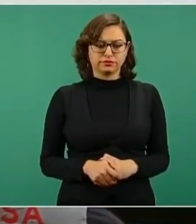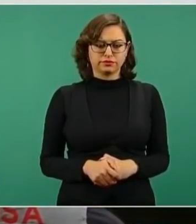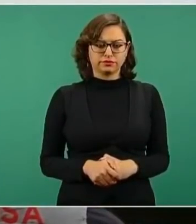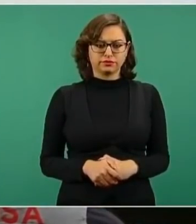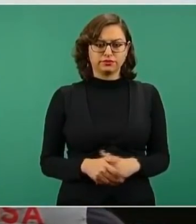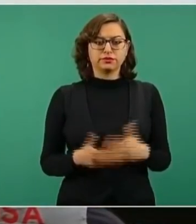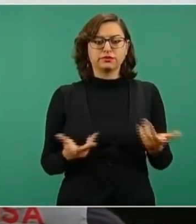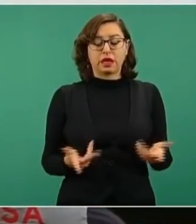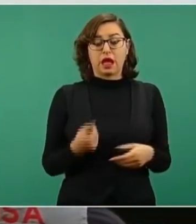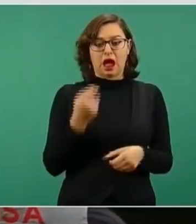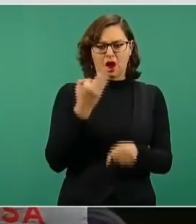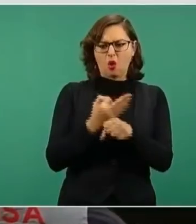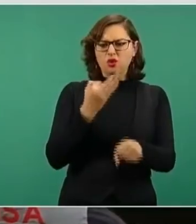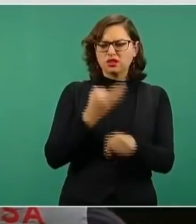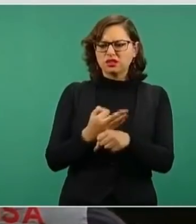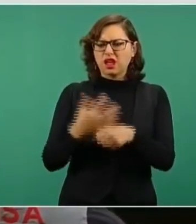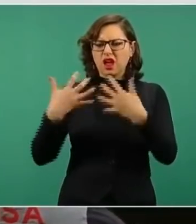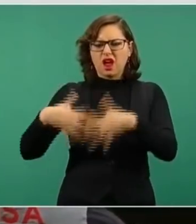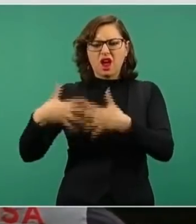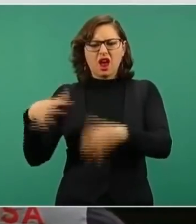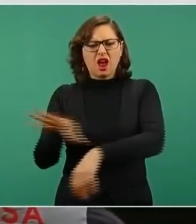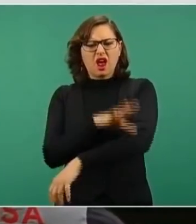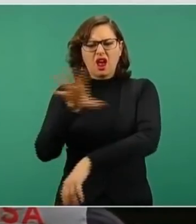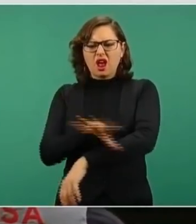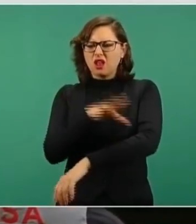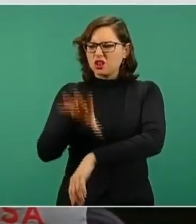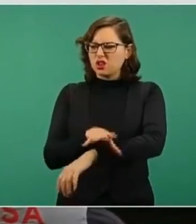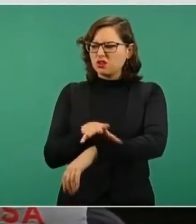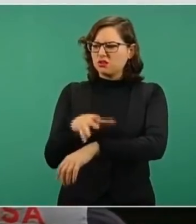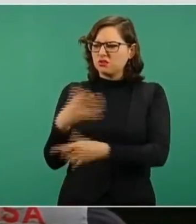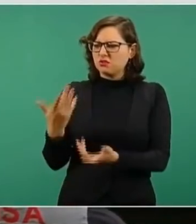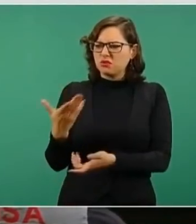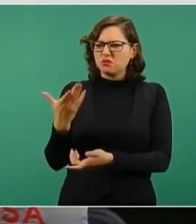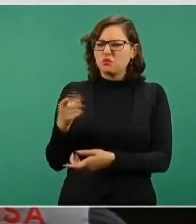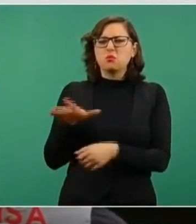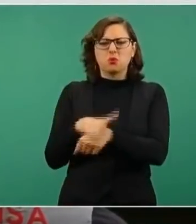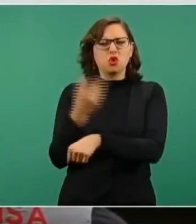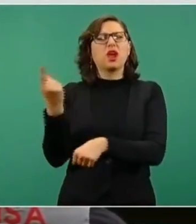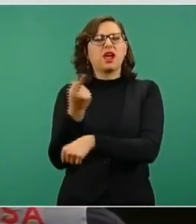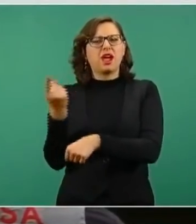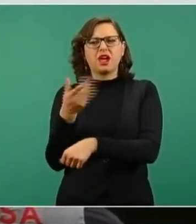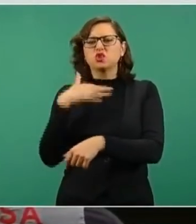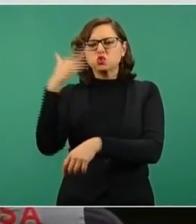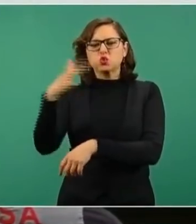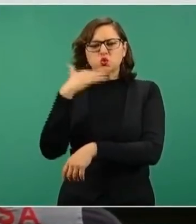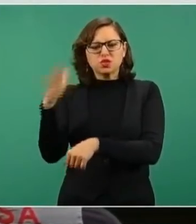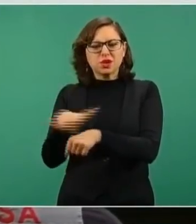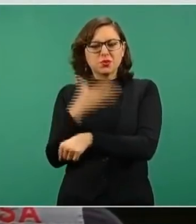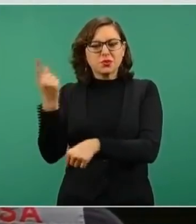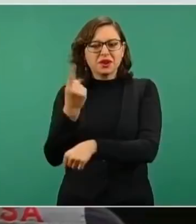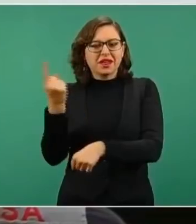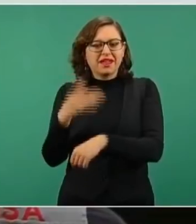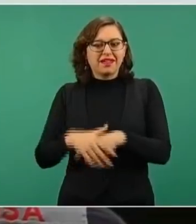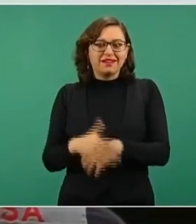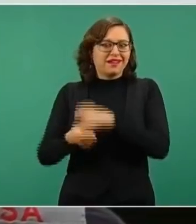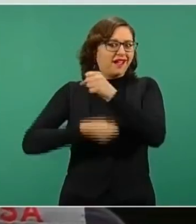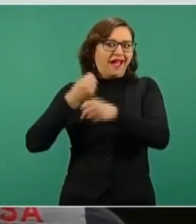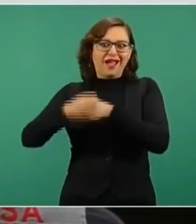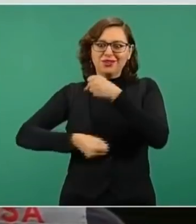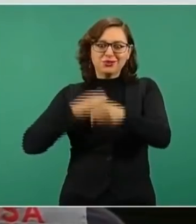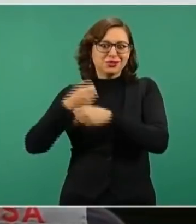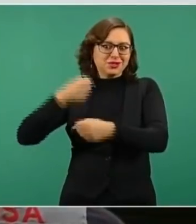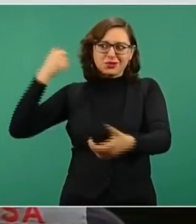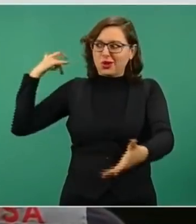Si consumimos eso, pues no es porque se nos ocurrió, es porque efectivamente esa infraestructura es la que heredamos y que estamos dándole vuelta con los pocos recursos